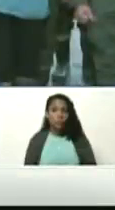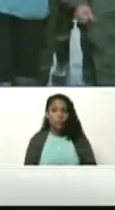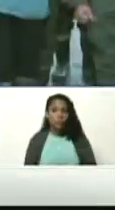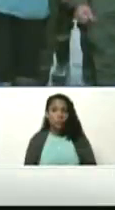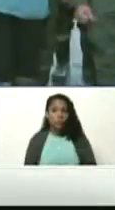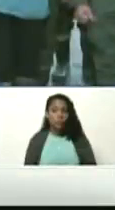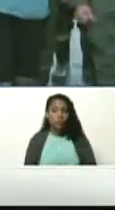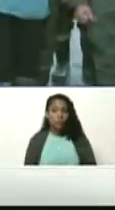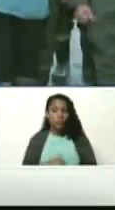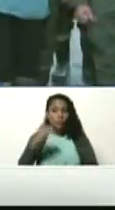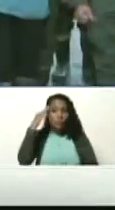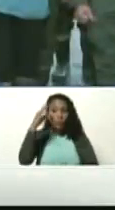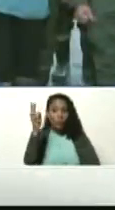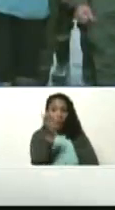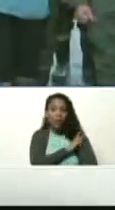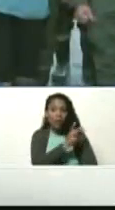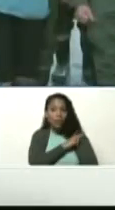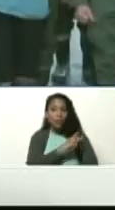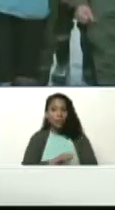El almirante en jefe.